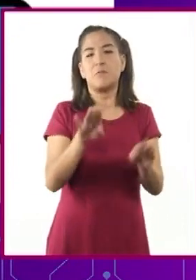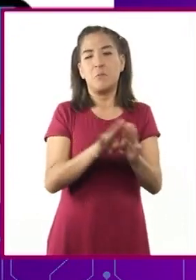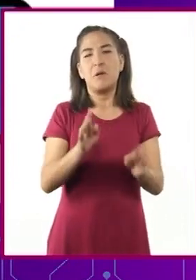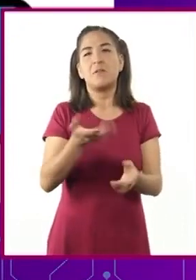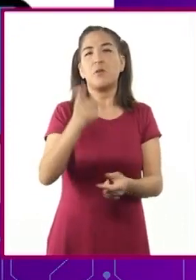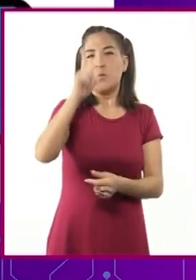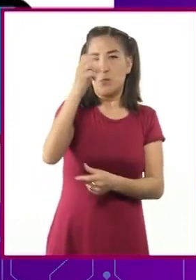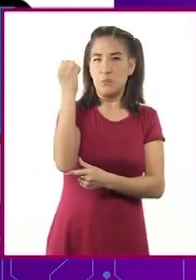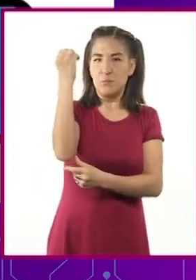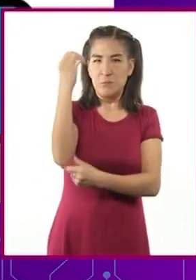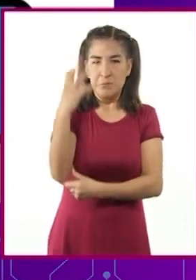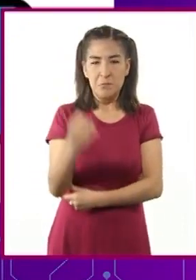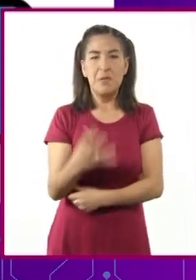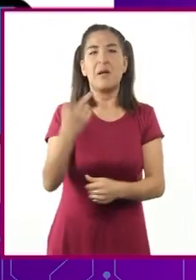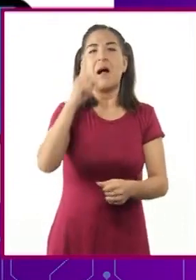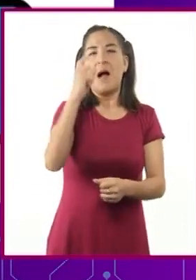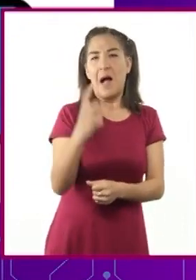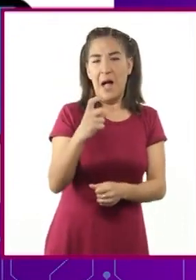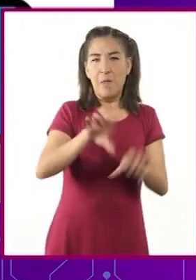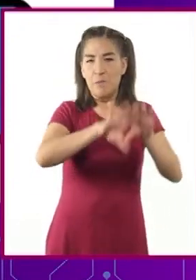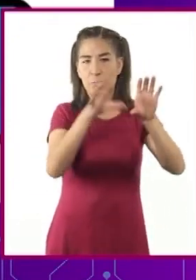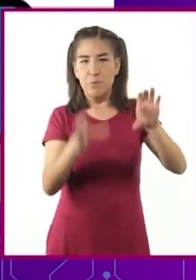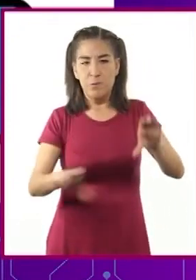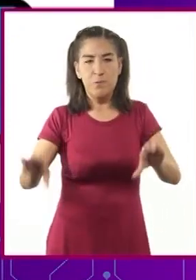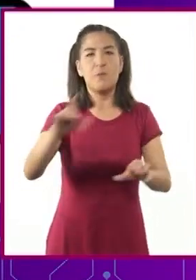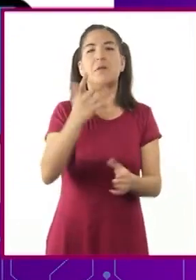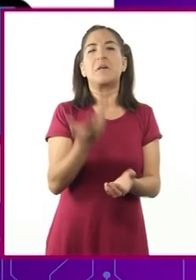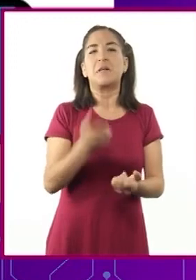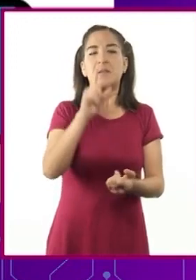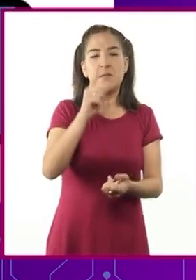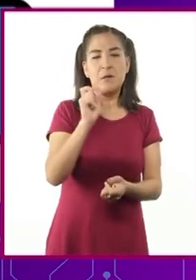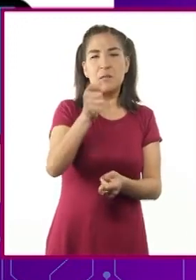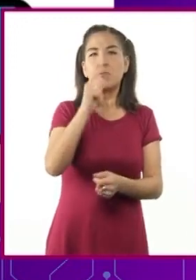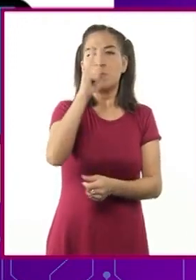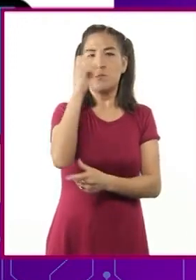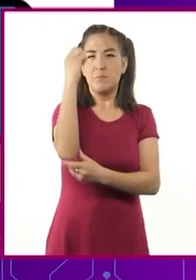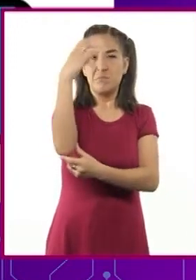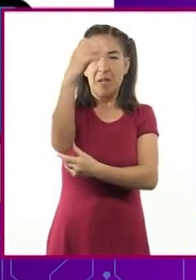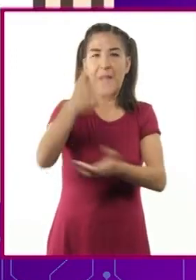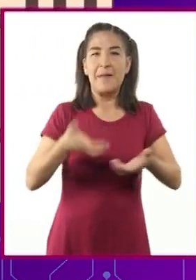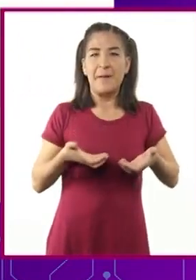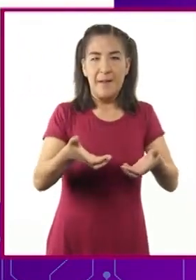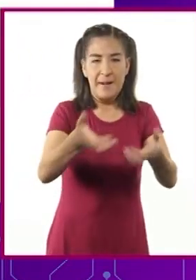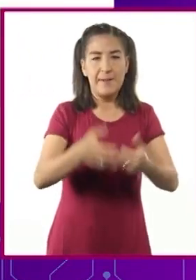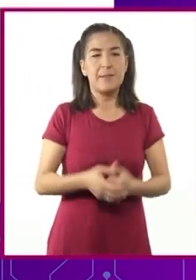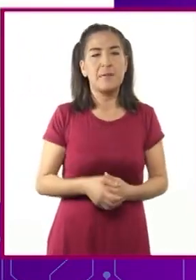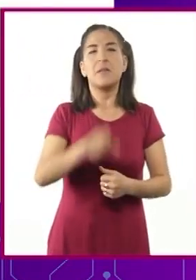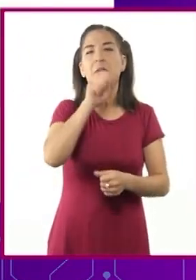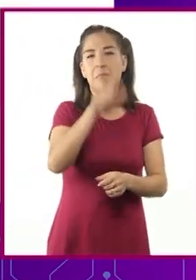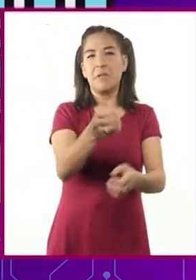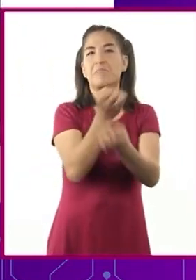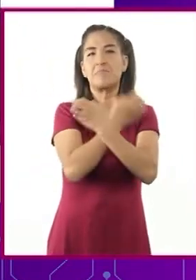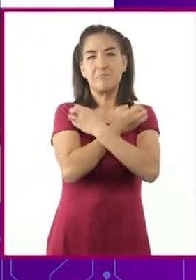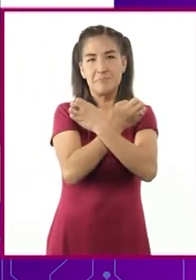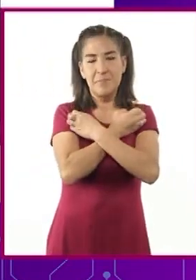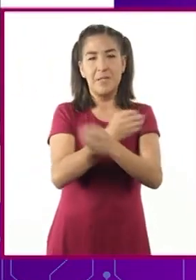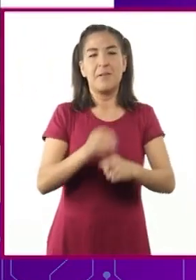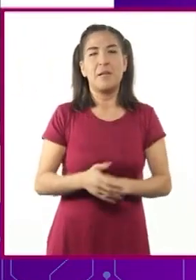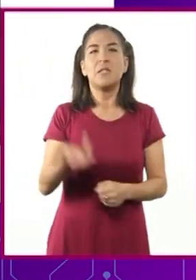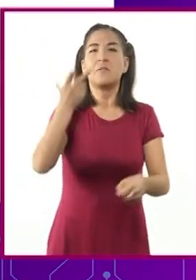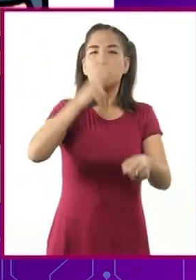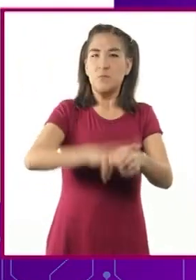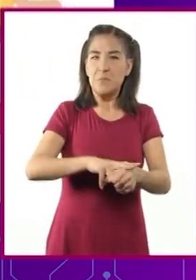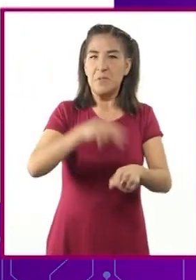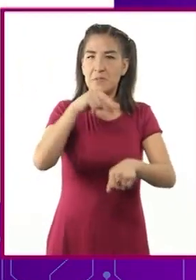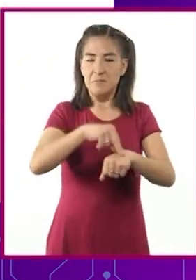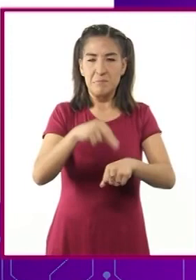la electricidad, agua potable, drenaje, alumbrado público, así como servicios de educación,